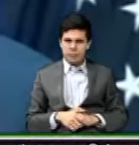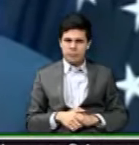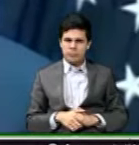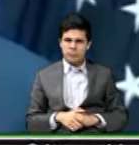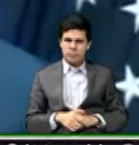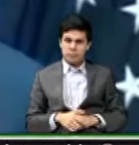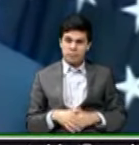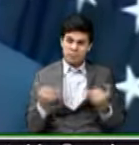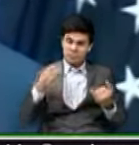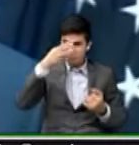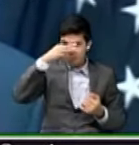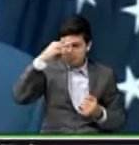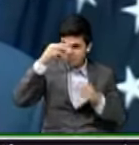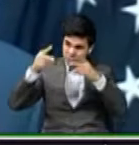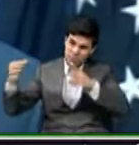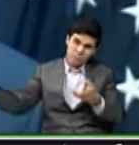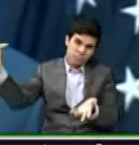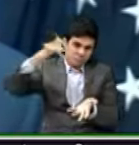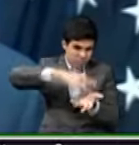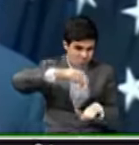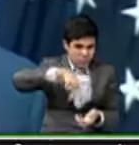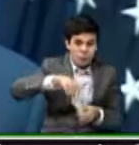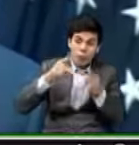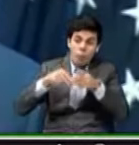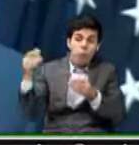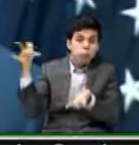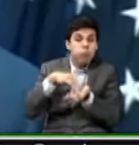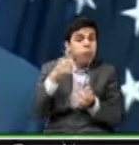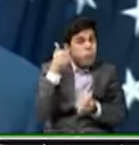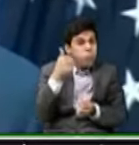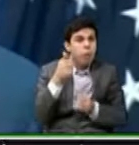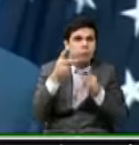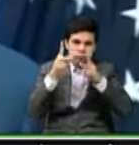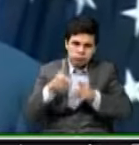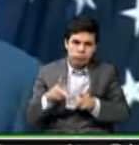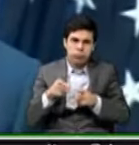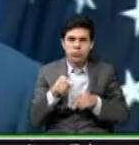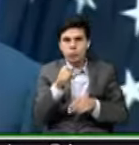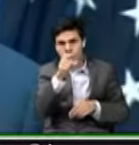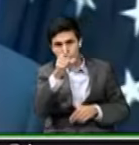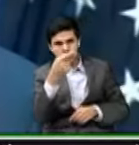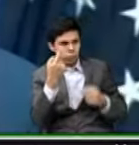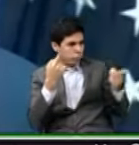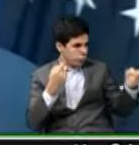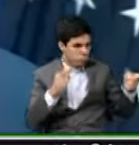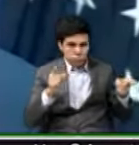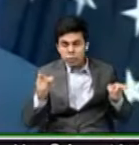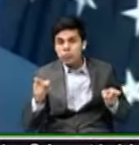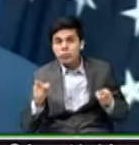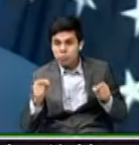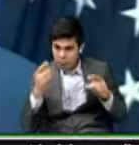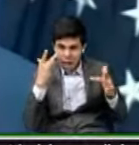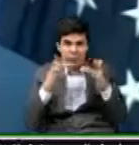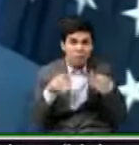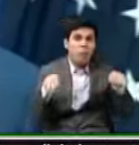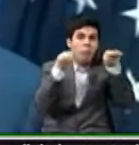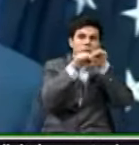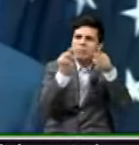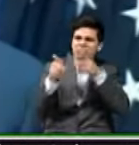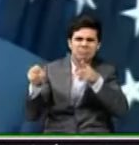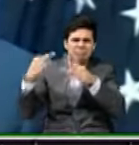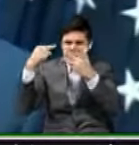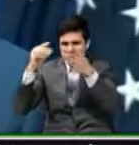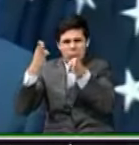Cuando México envía a su gente, no está mandando lo mejor. No está enviando a gente como tú. Está enviando gente que tiene